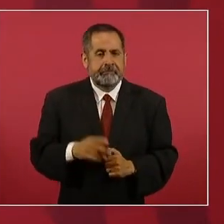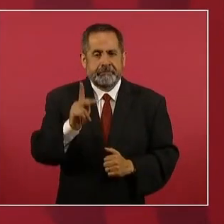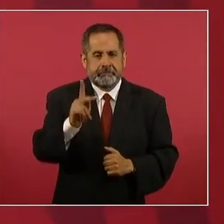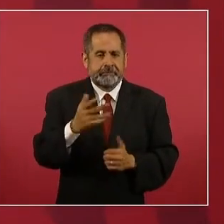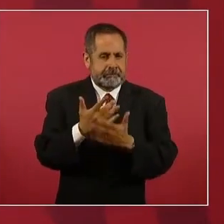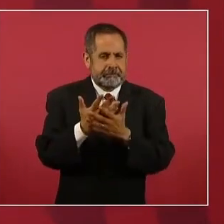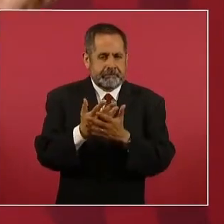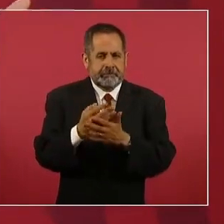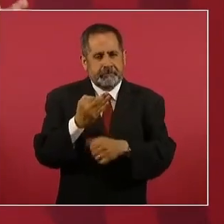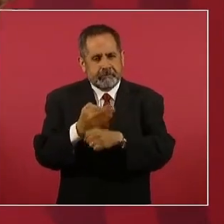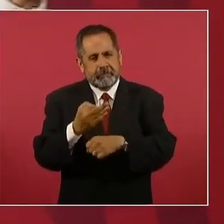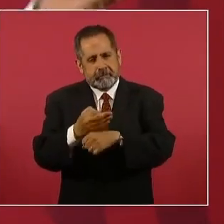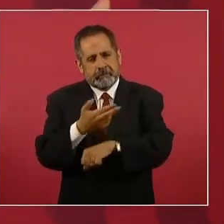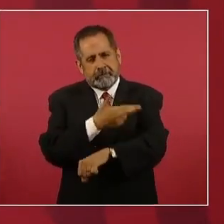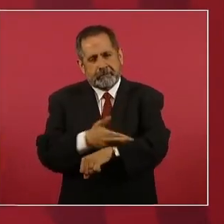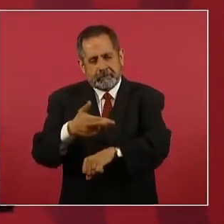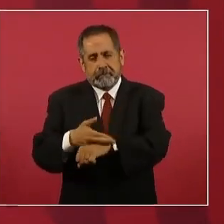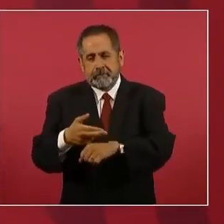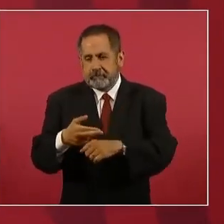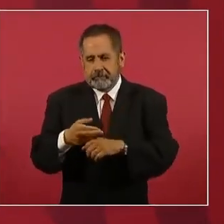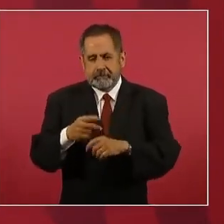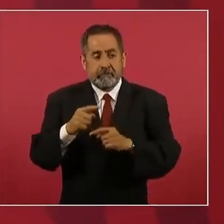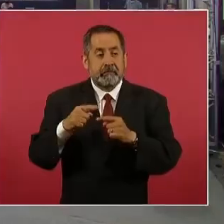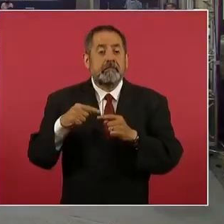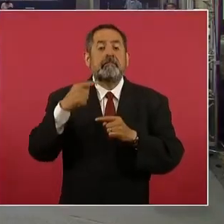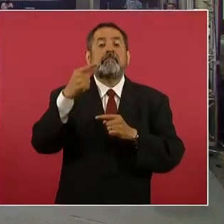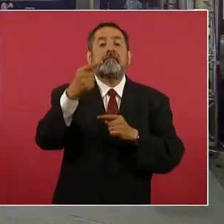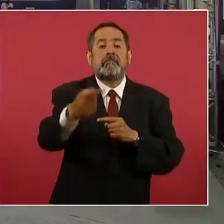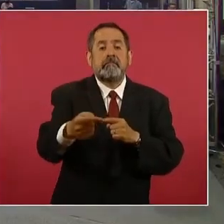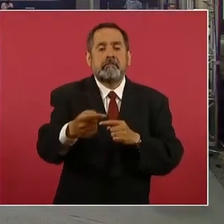vamos a administrarnos porque si no, ¿qué voy a decir después?